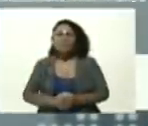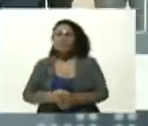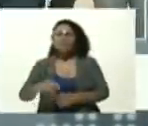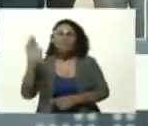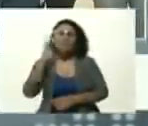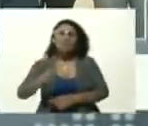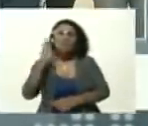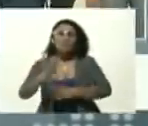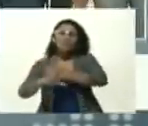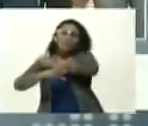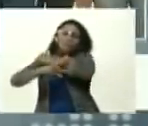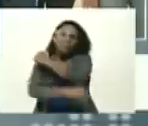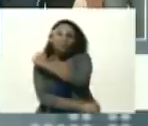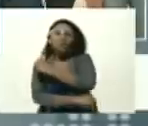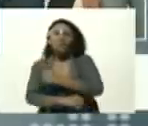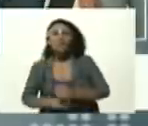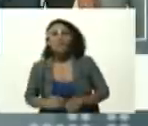miserables.